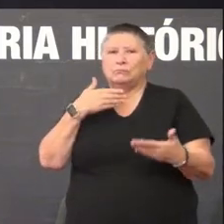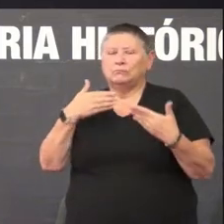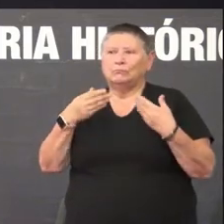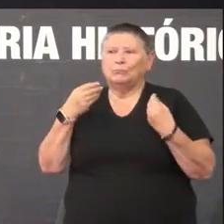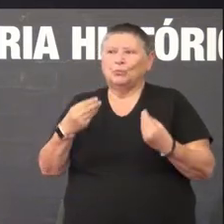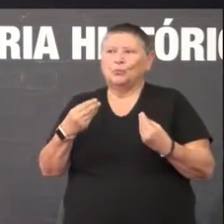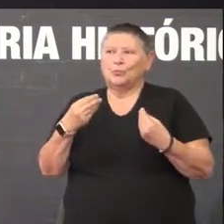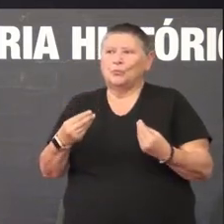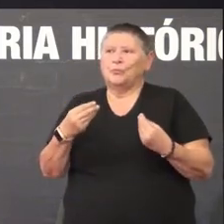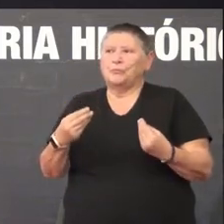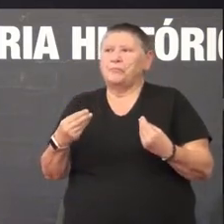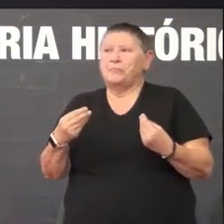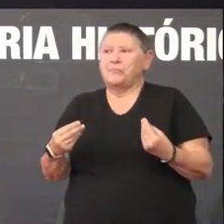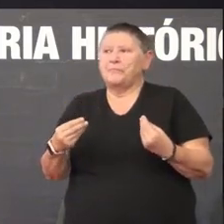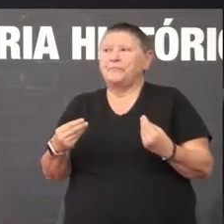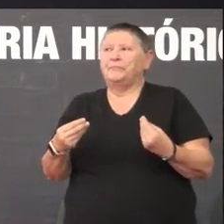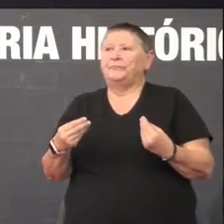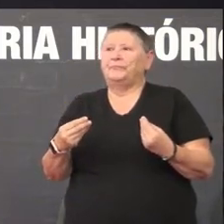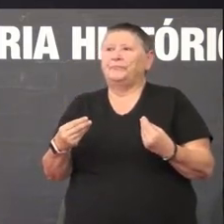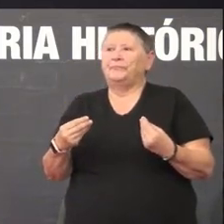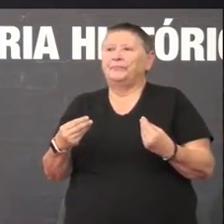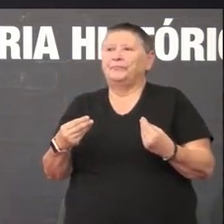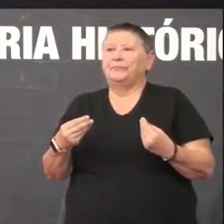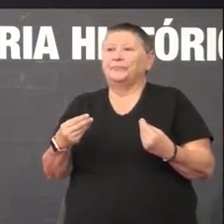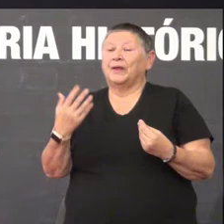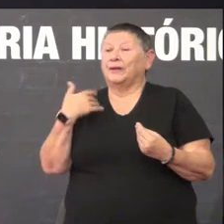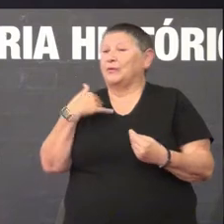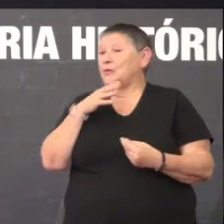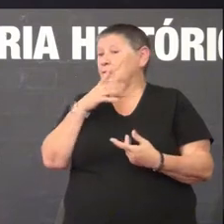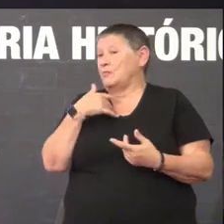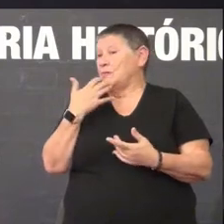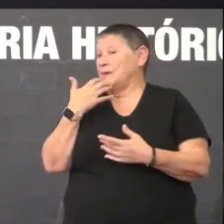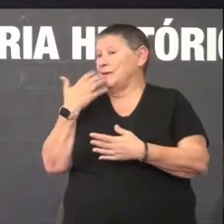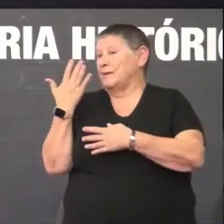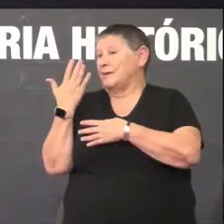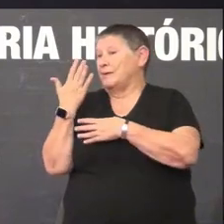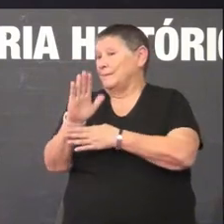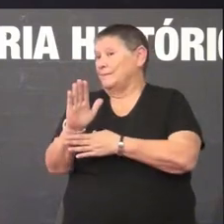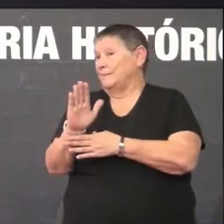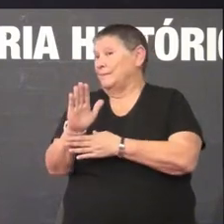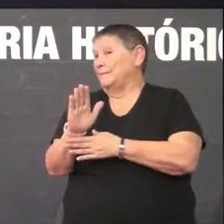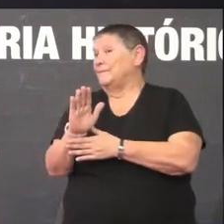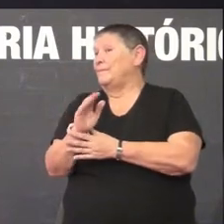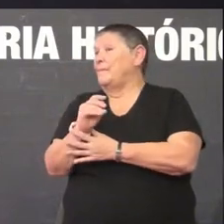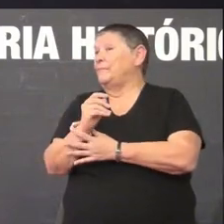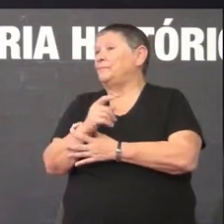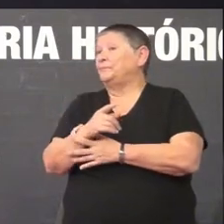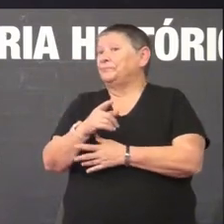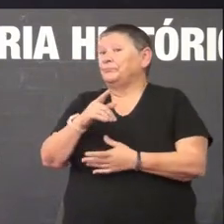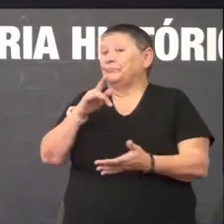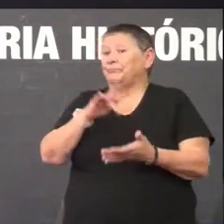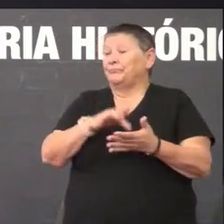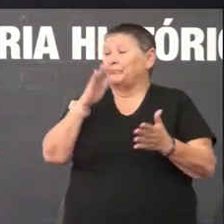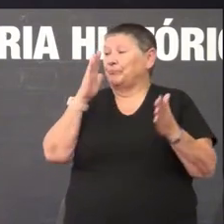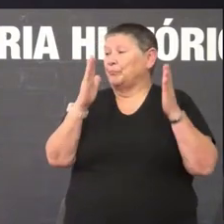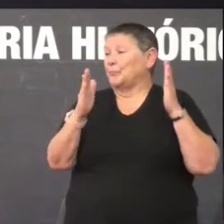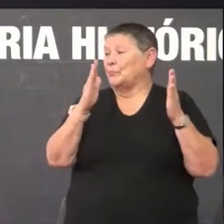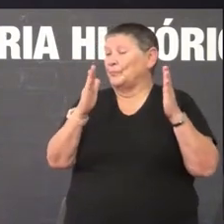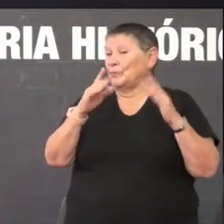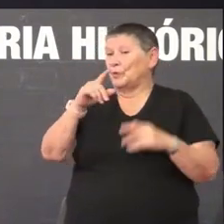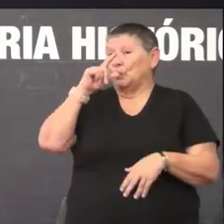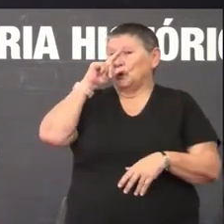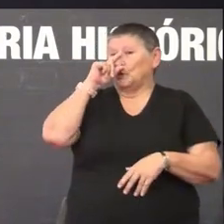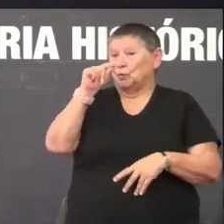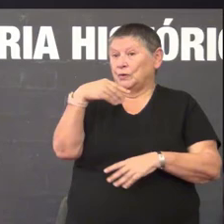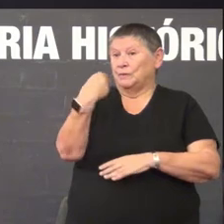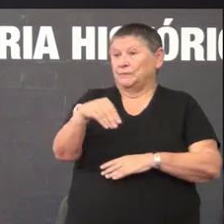es el ejemplo que os quería poner, que llega un momento en que Suárez, presidente